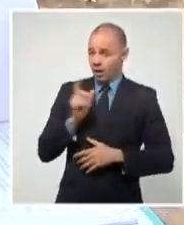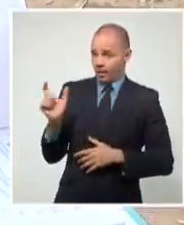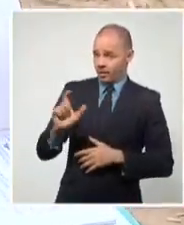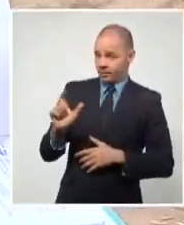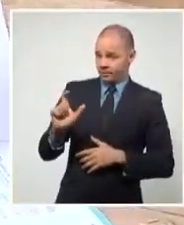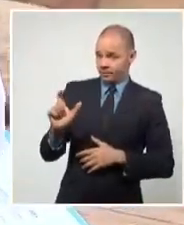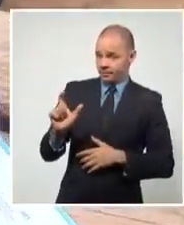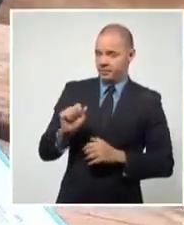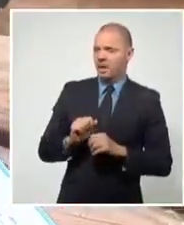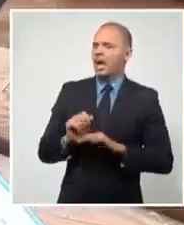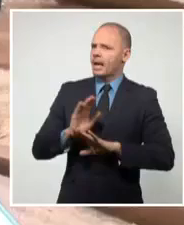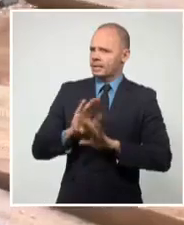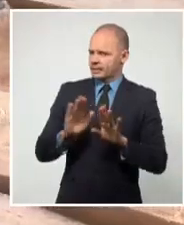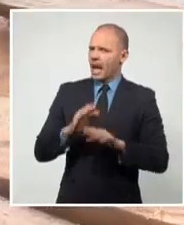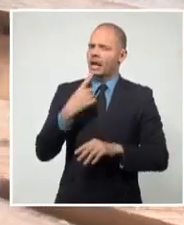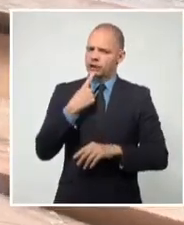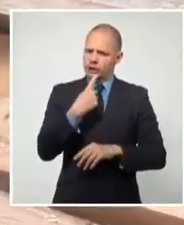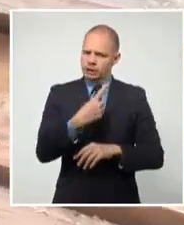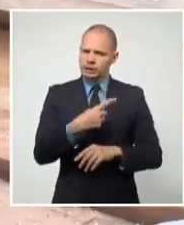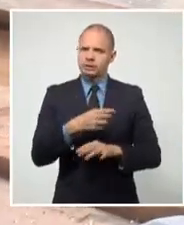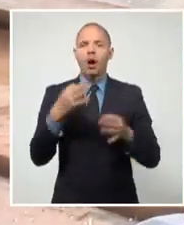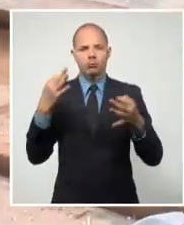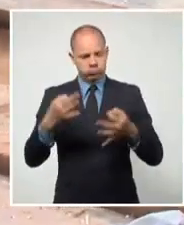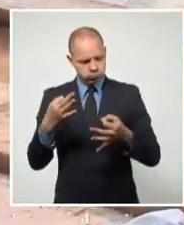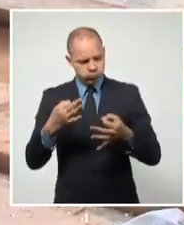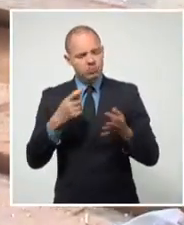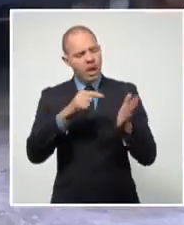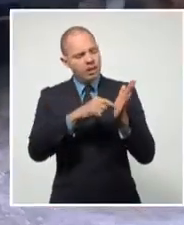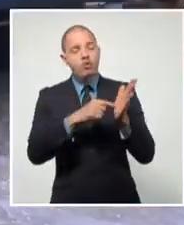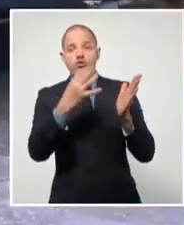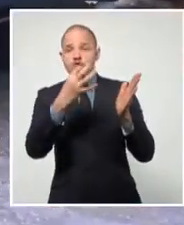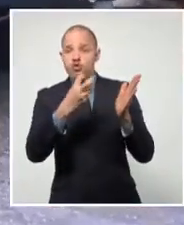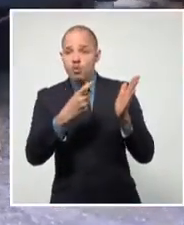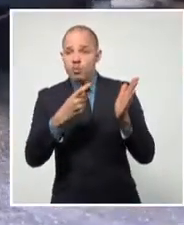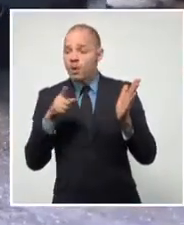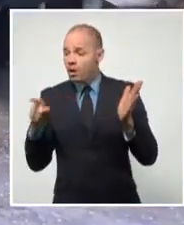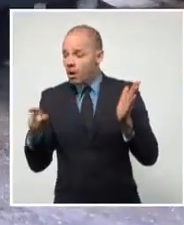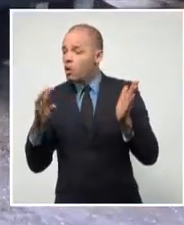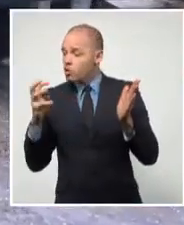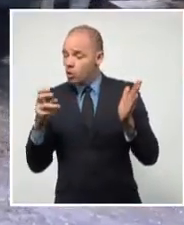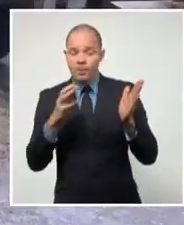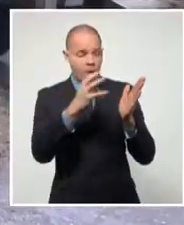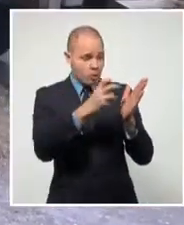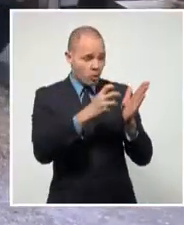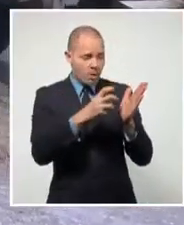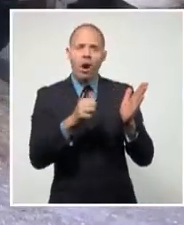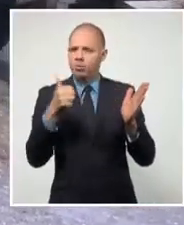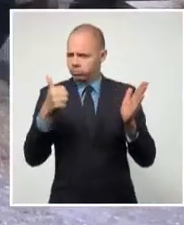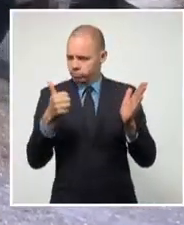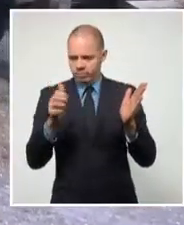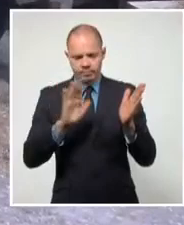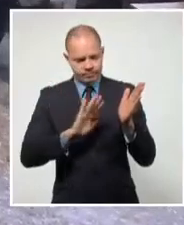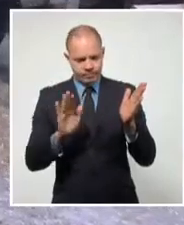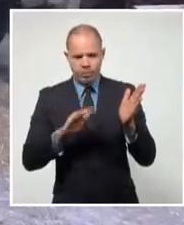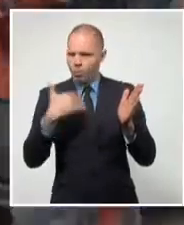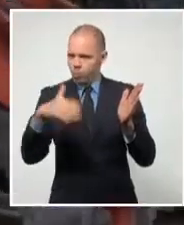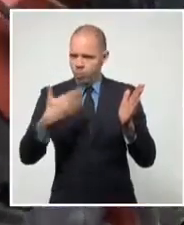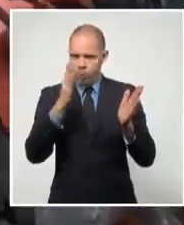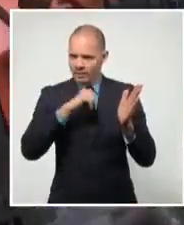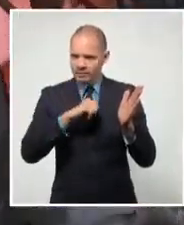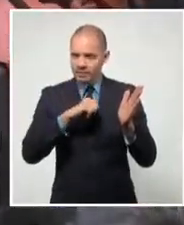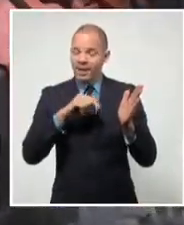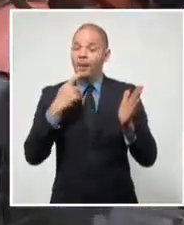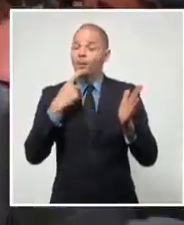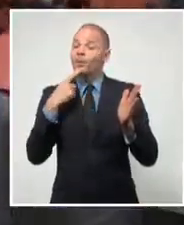correspondía en volumen con la carga real del vehículo reflejaba que se transportaba madera rolliza pieza fina e inferior a